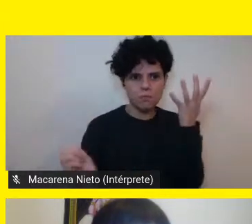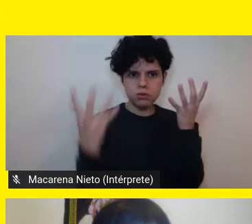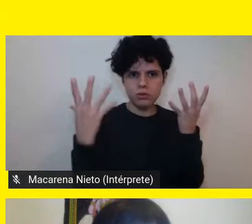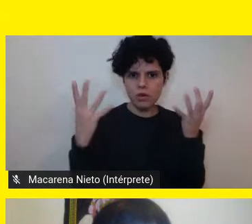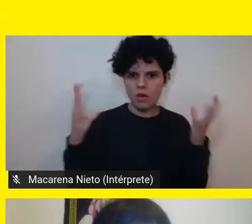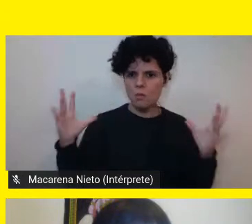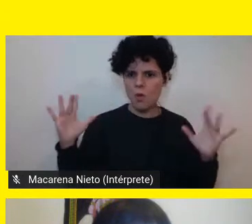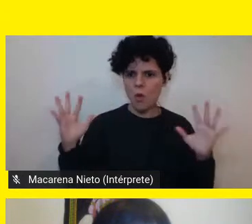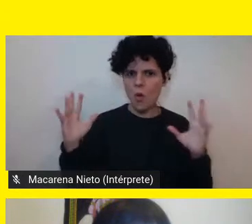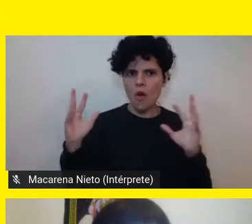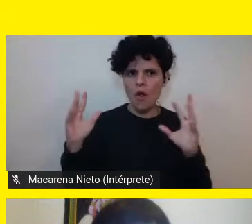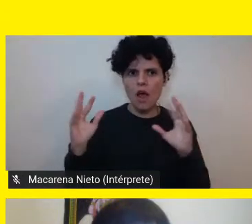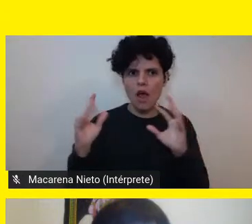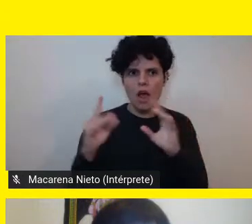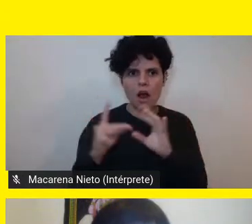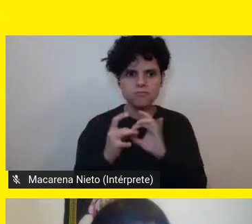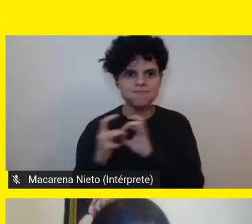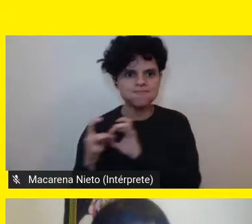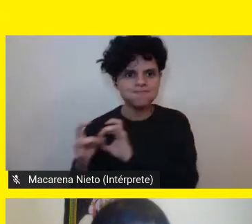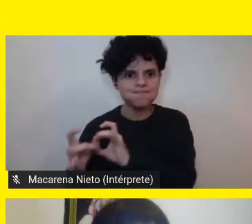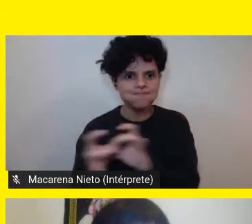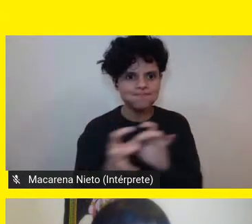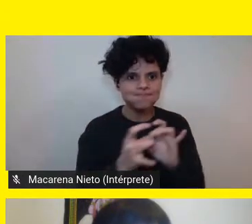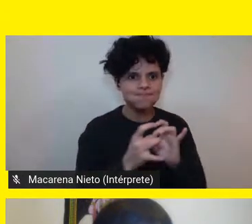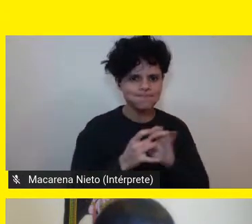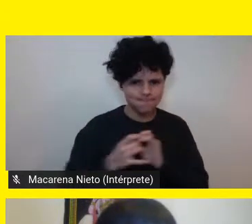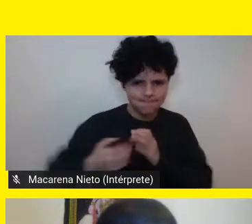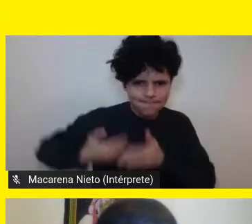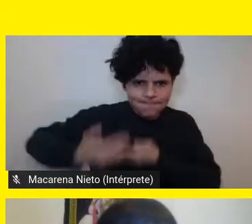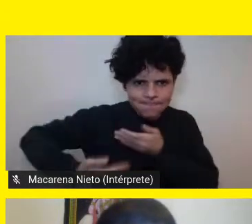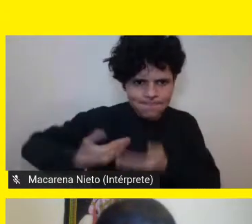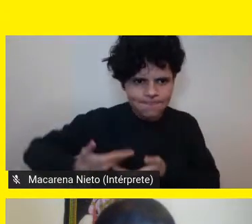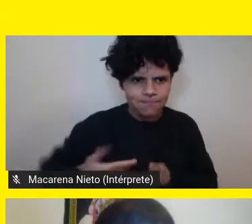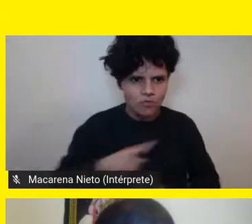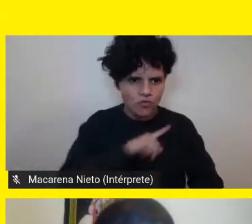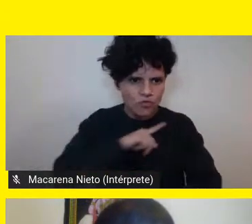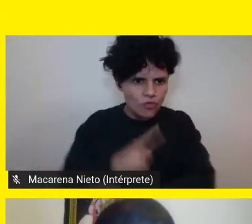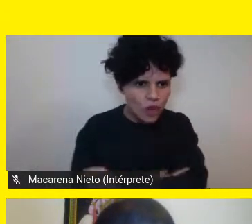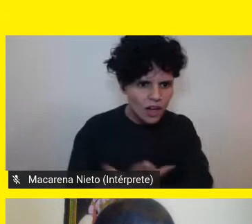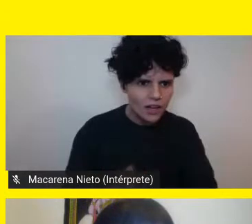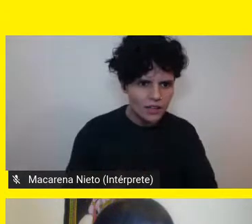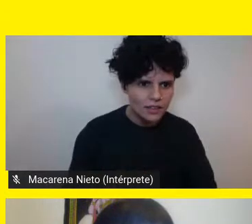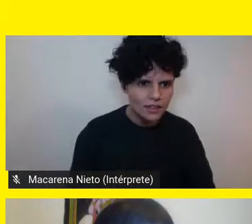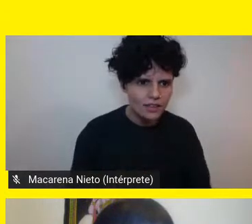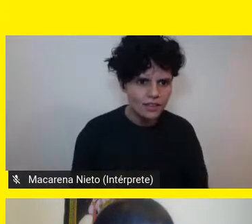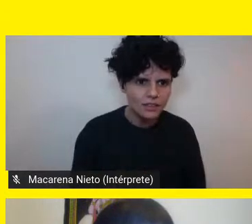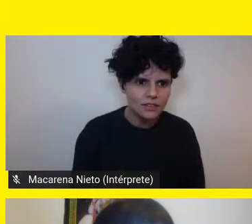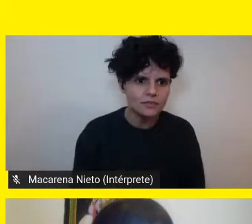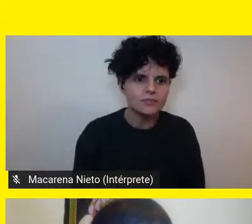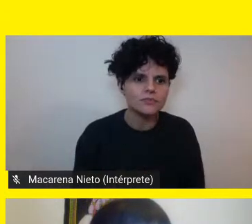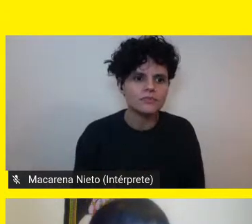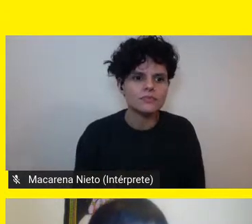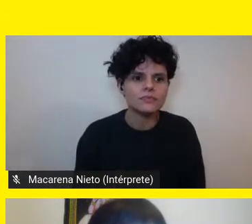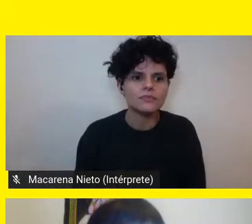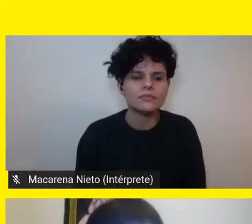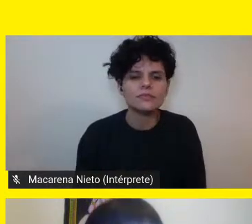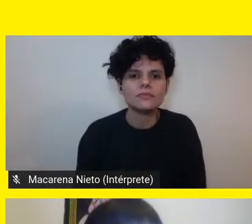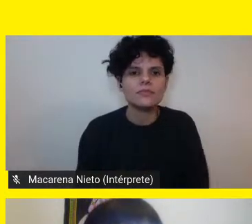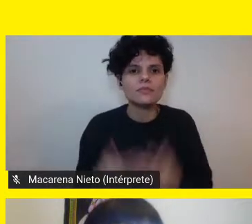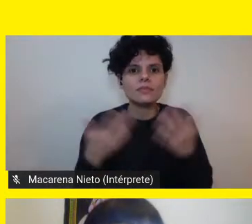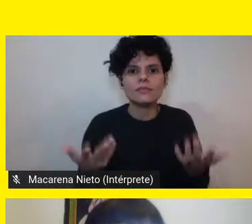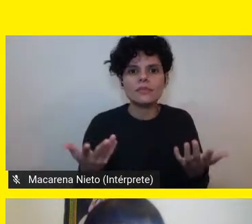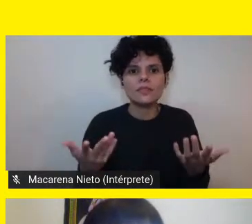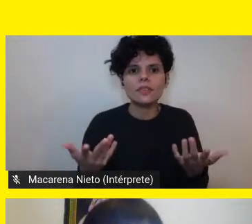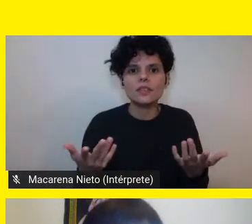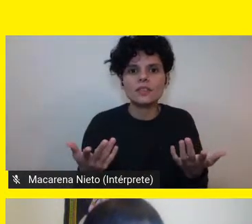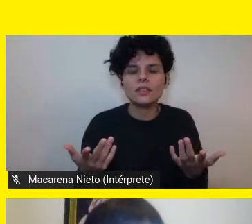al mar y sembró ahí sin esperar nada, porque la verdad es que yo creo que, salvo hacer el artículo, la Alejandra nunca